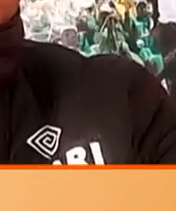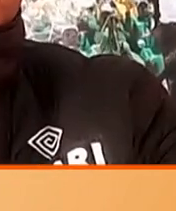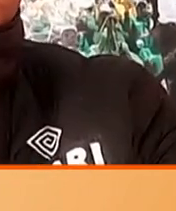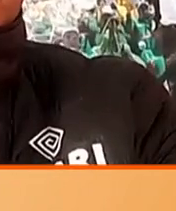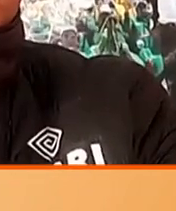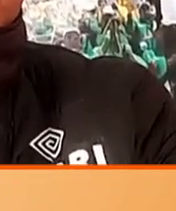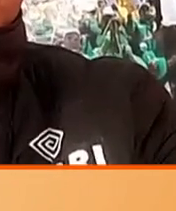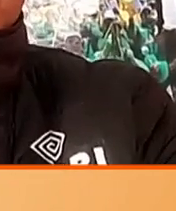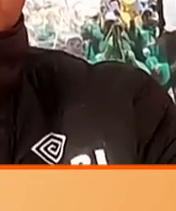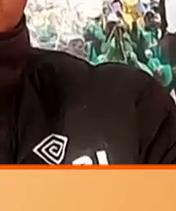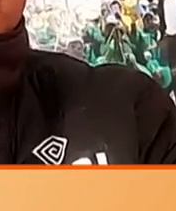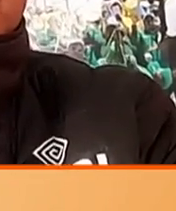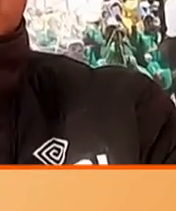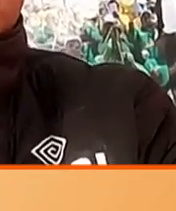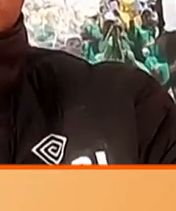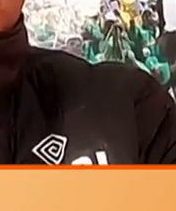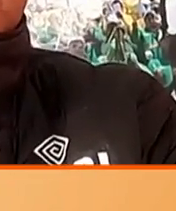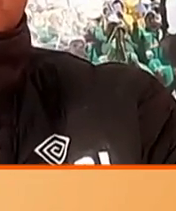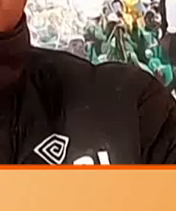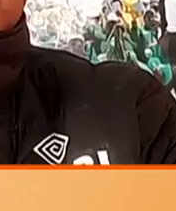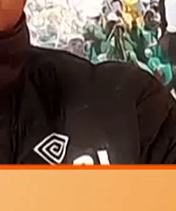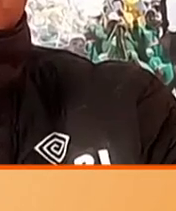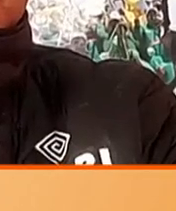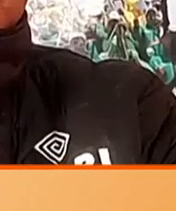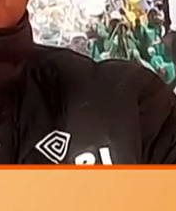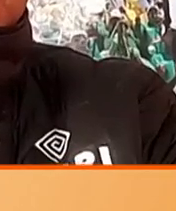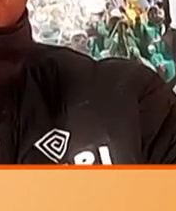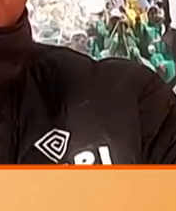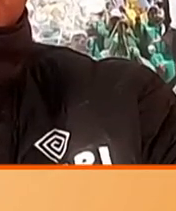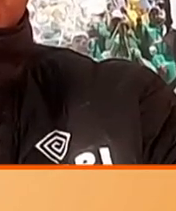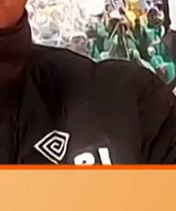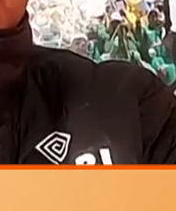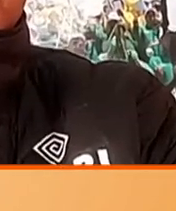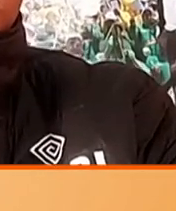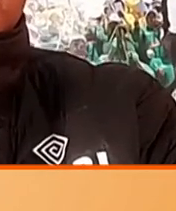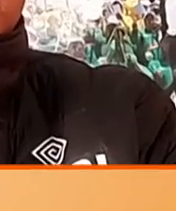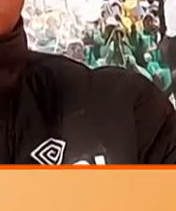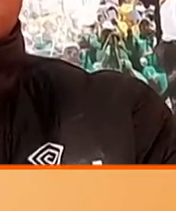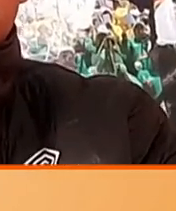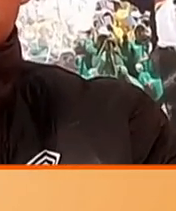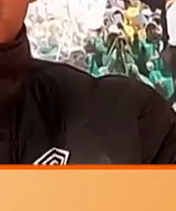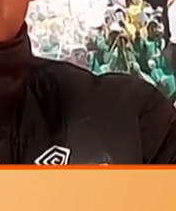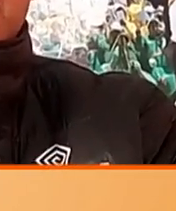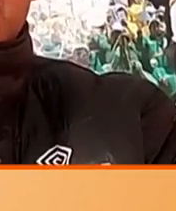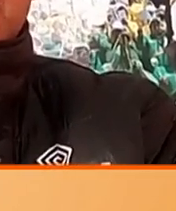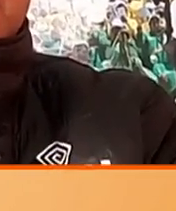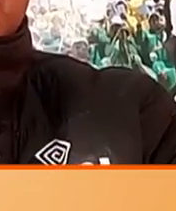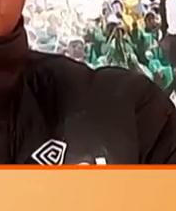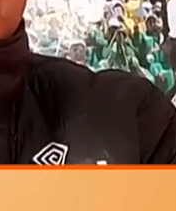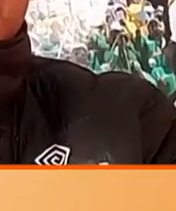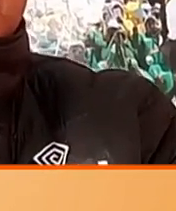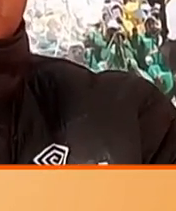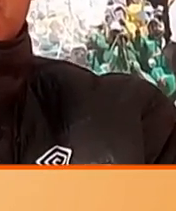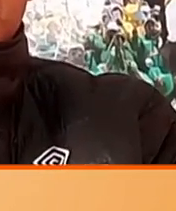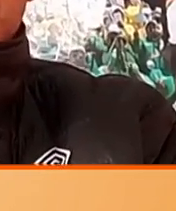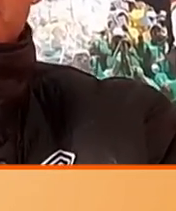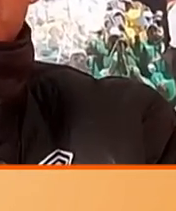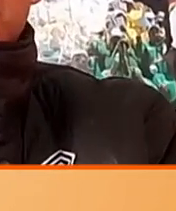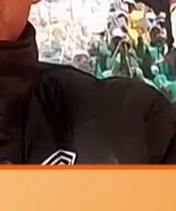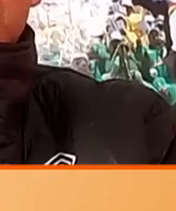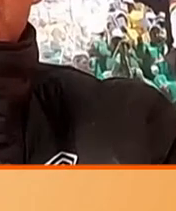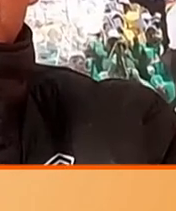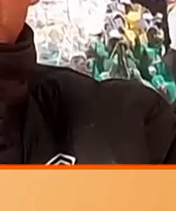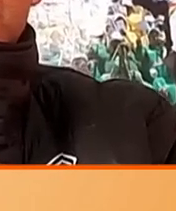bueno, yo quisiera preguntarte, se ha visto que a medida de que pasan los años, los músicos que van participando de